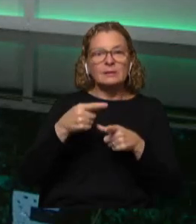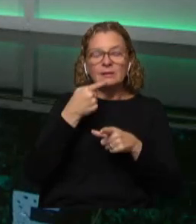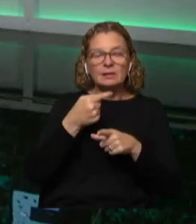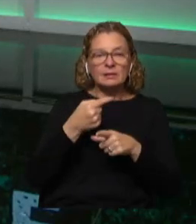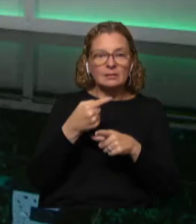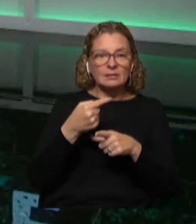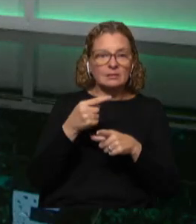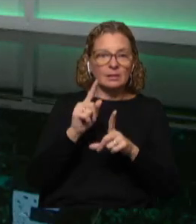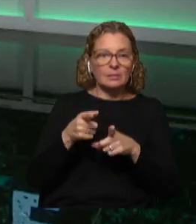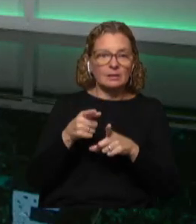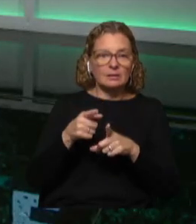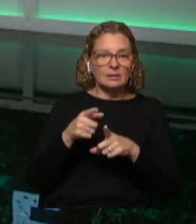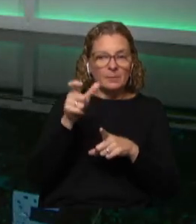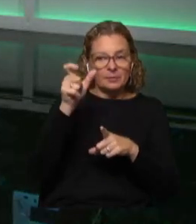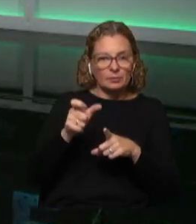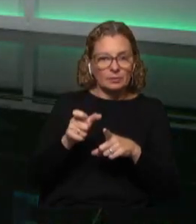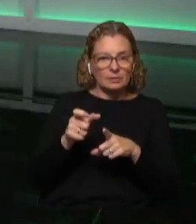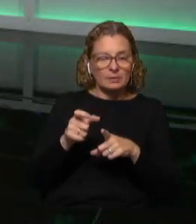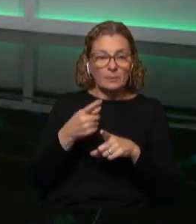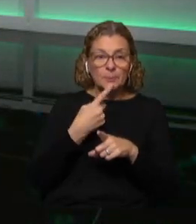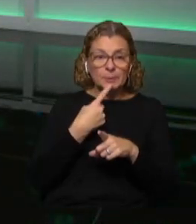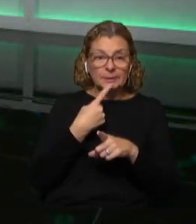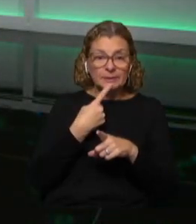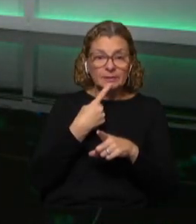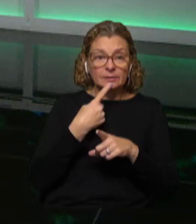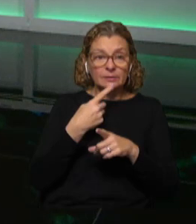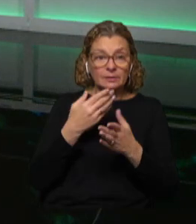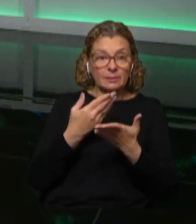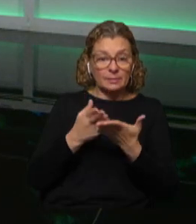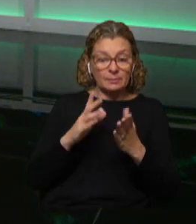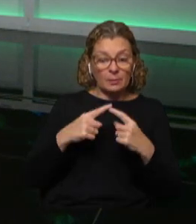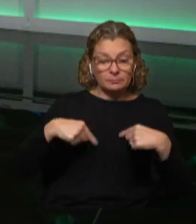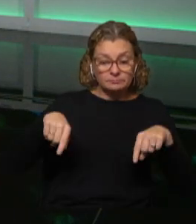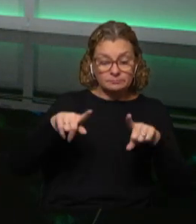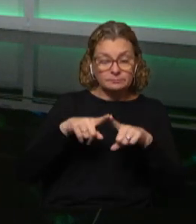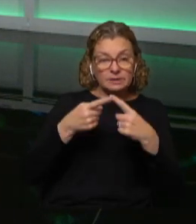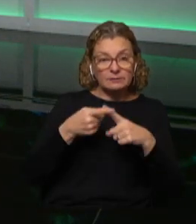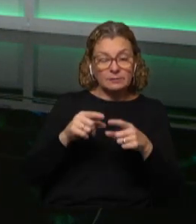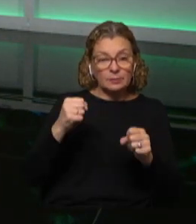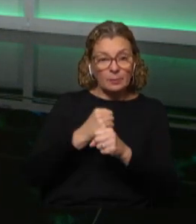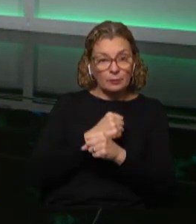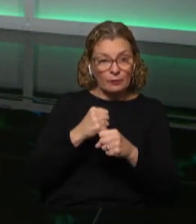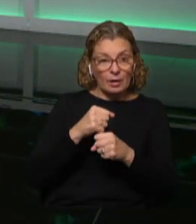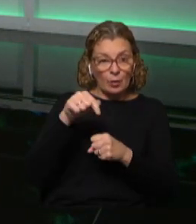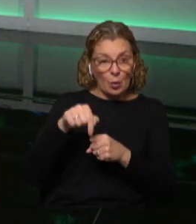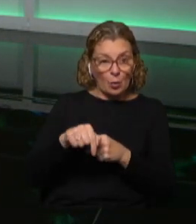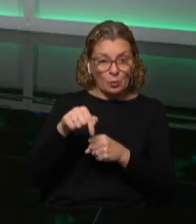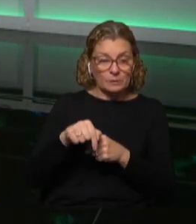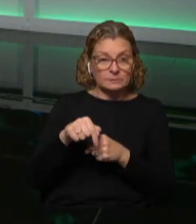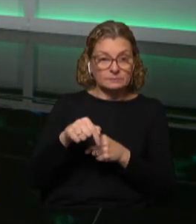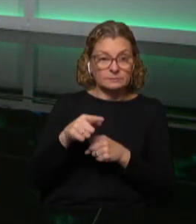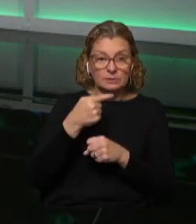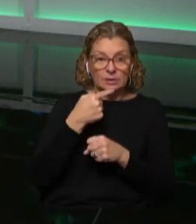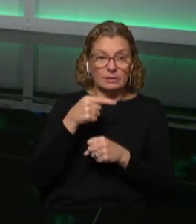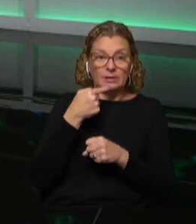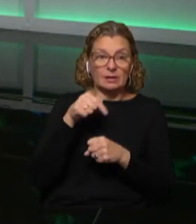manejó por parte de los legisladores realizar un ámbito extraordinario, un plenario extraordinario para poder aprobarlo hoy, en esto de dar una